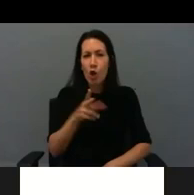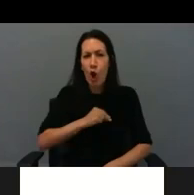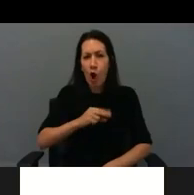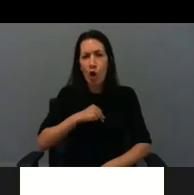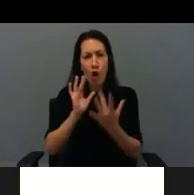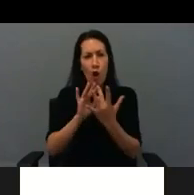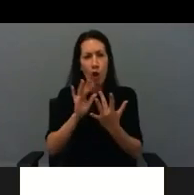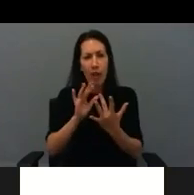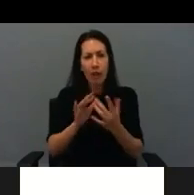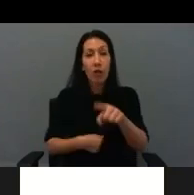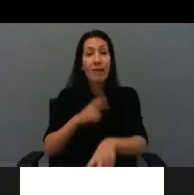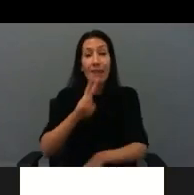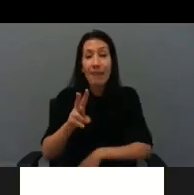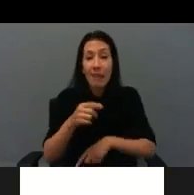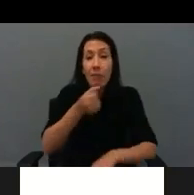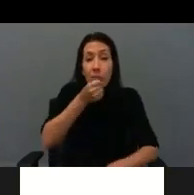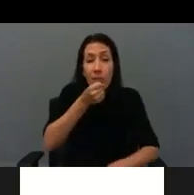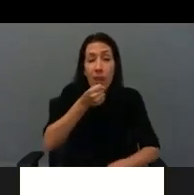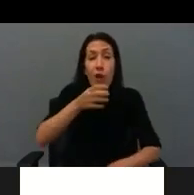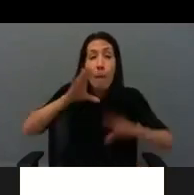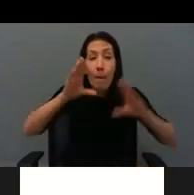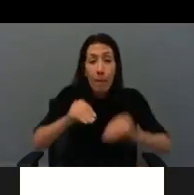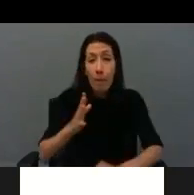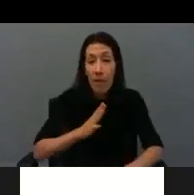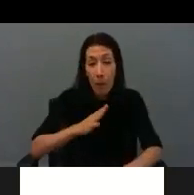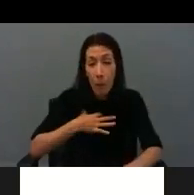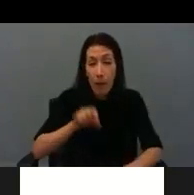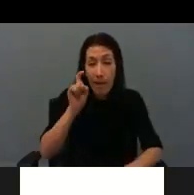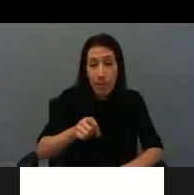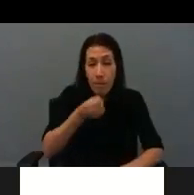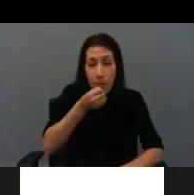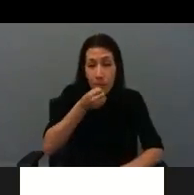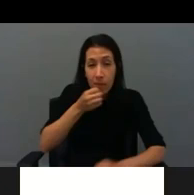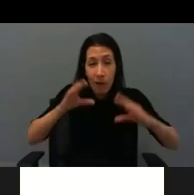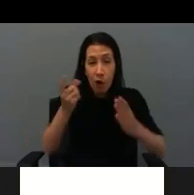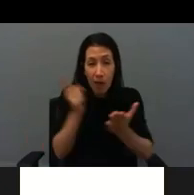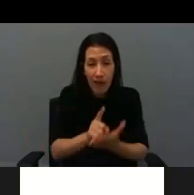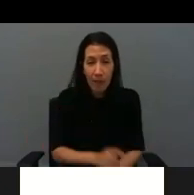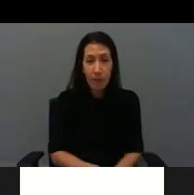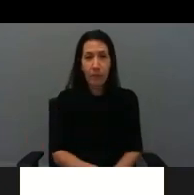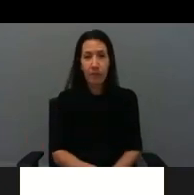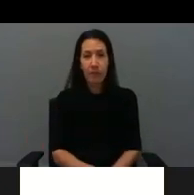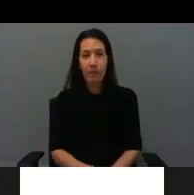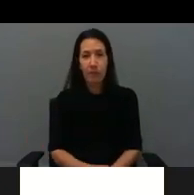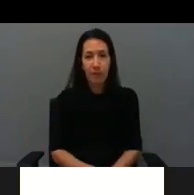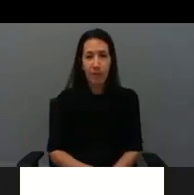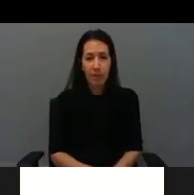Si os ha desactivado el micro, Ofelia, porfa, ¿puedes volverlo a conectar? Os llegará